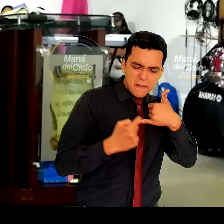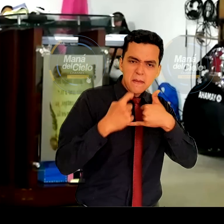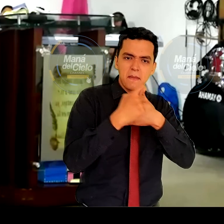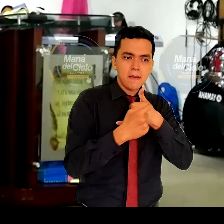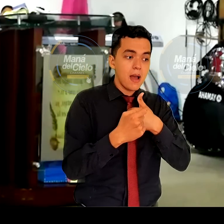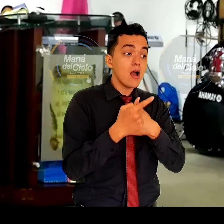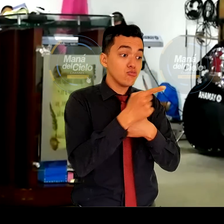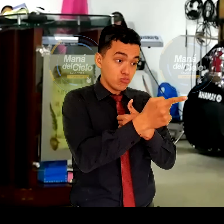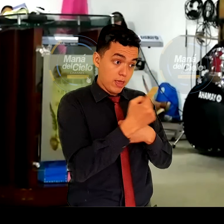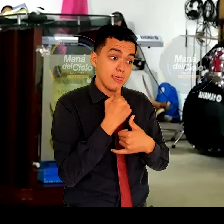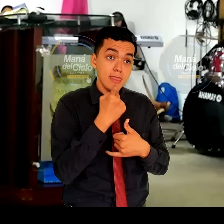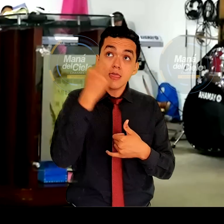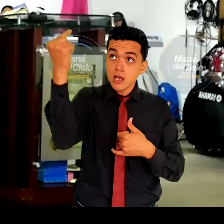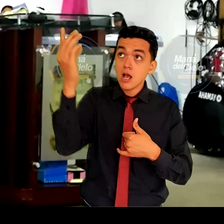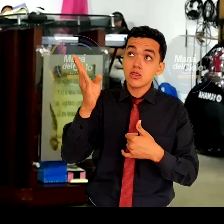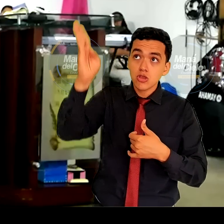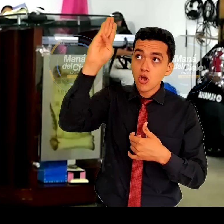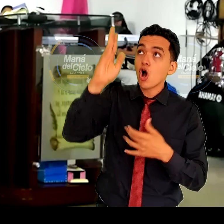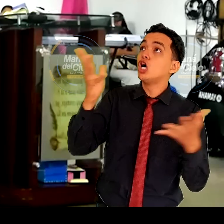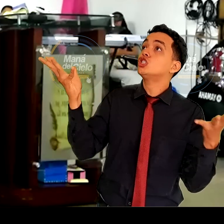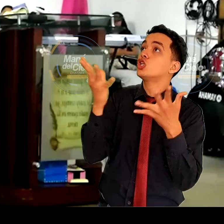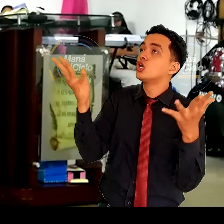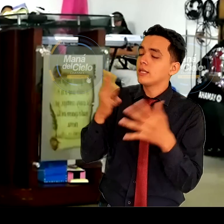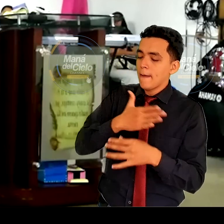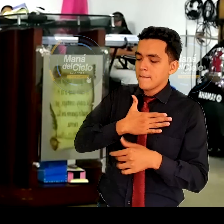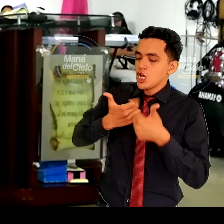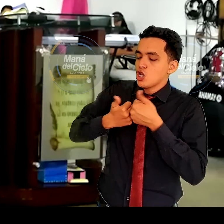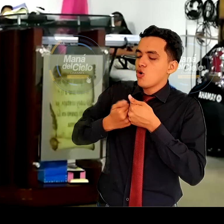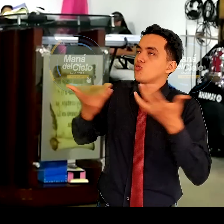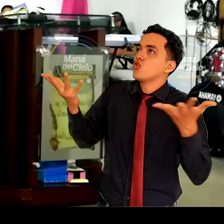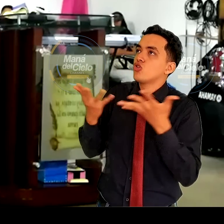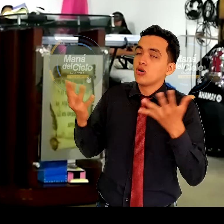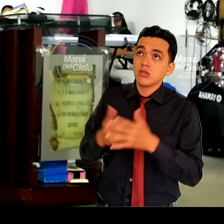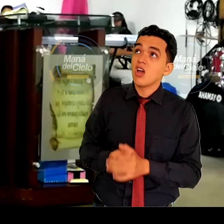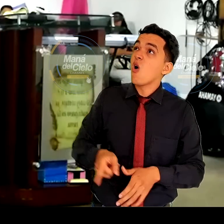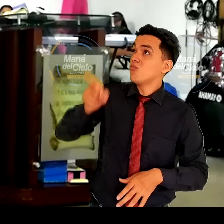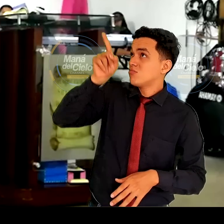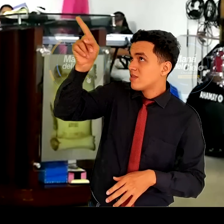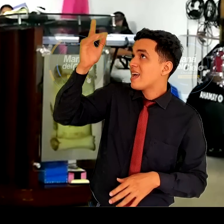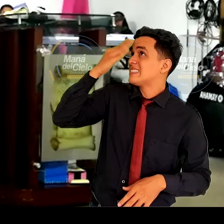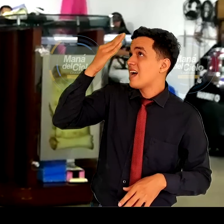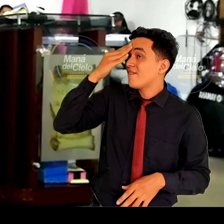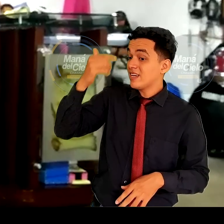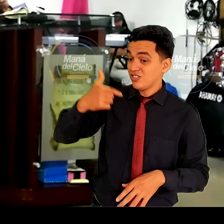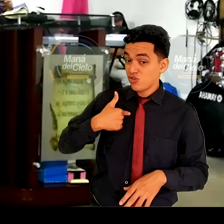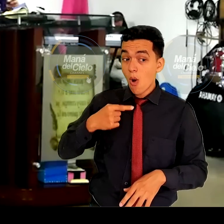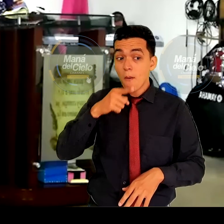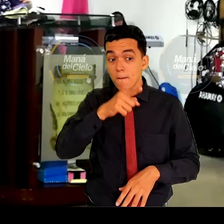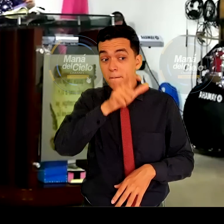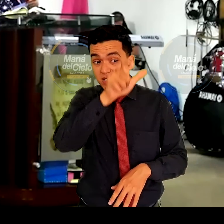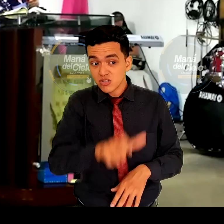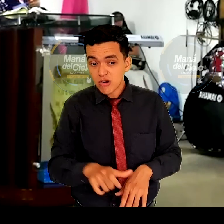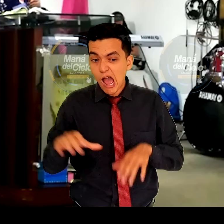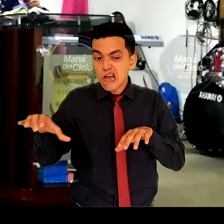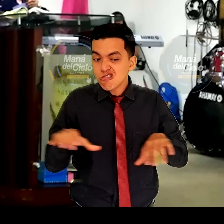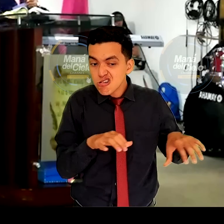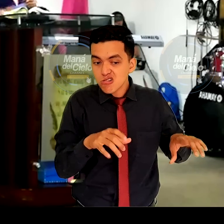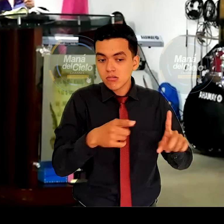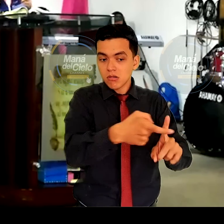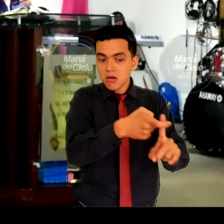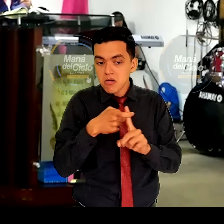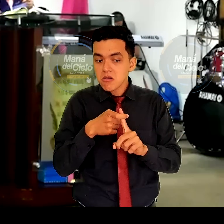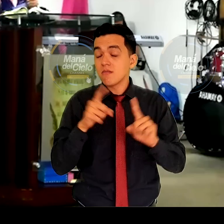hombre inconverso. Tu palabra dice: ¿qué comunión tiene la luz con las tinieblas? ¿Qué concuerda Cristo con Belial? Andarán dos que no estuvieran de